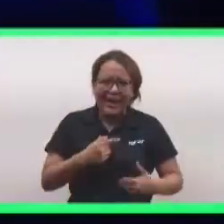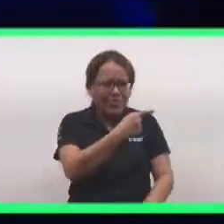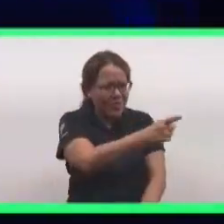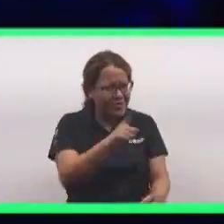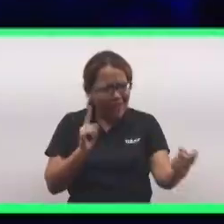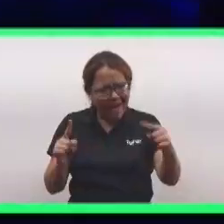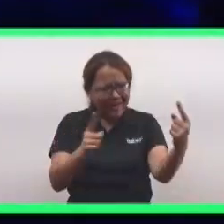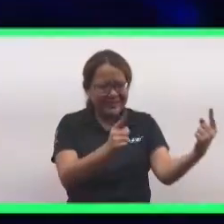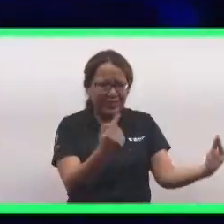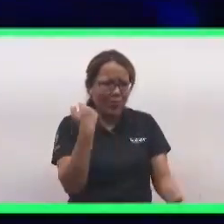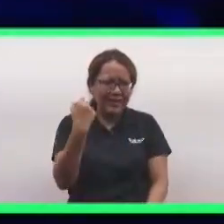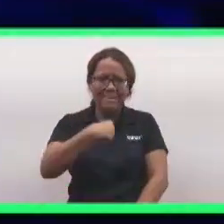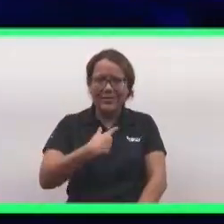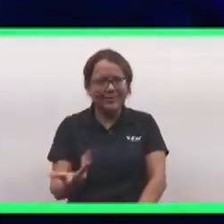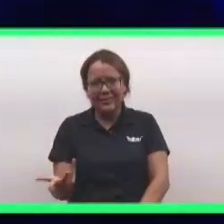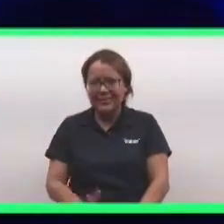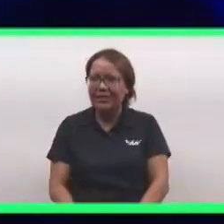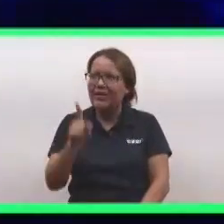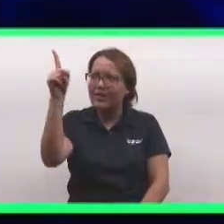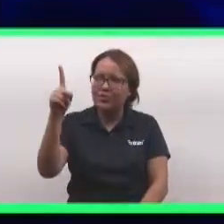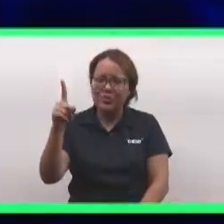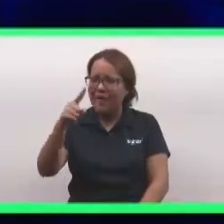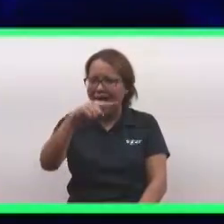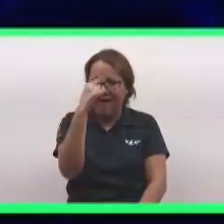actitud de indiferencia de nosotros.